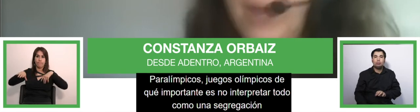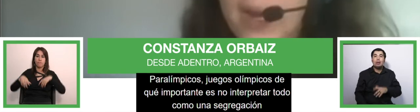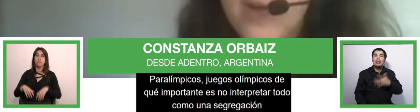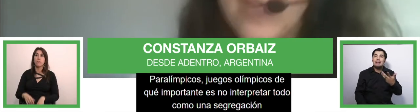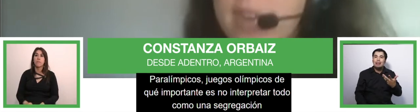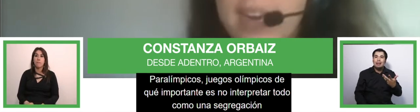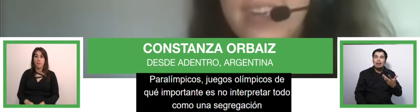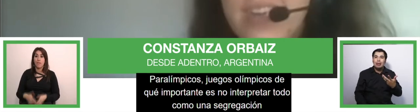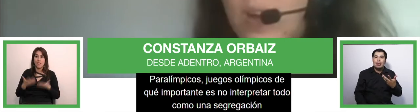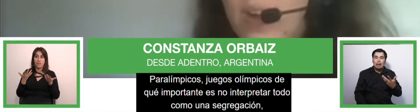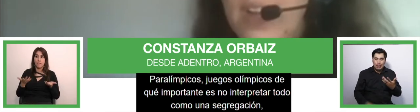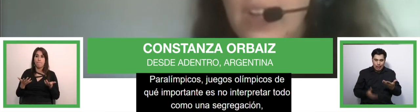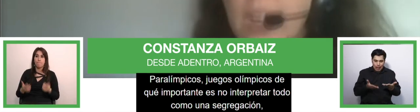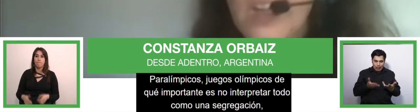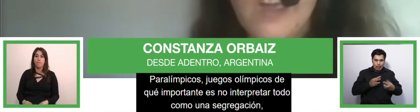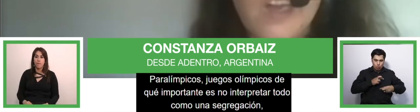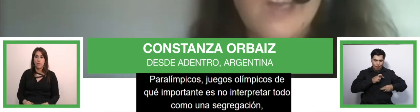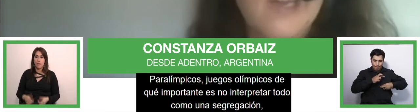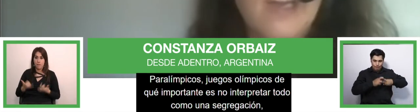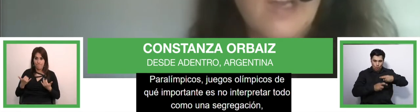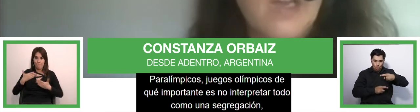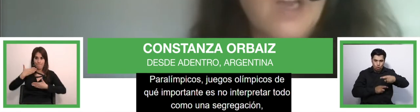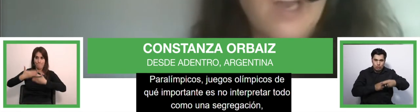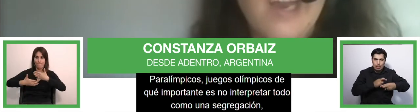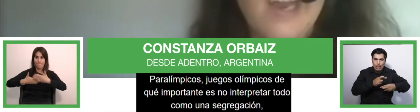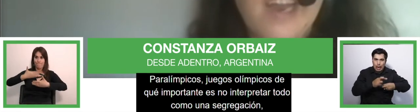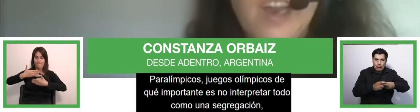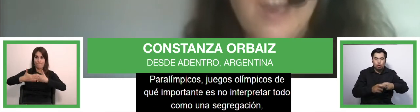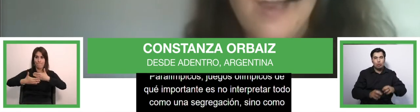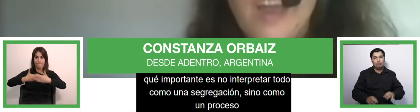un proceso.